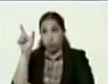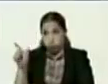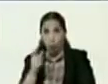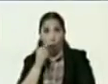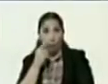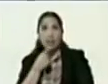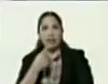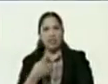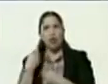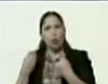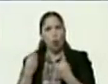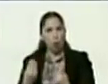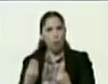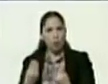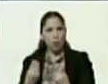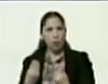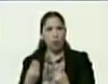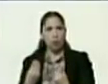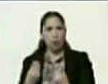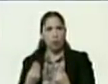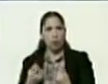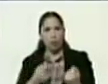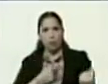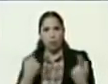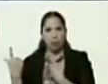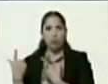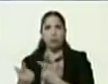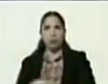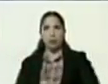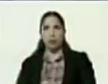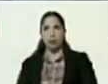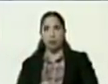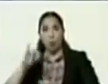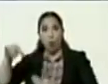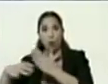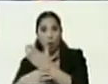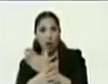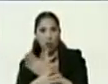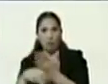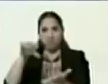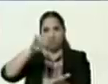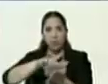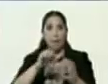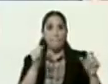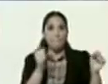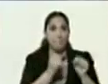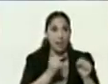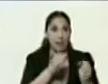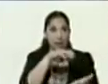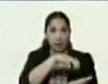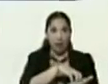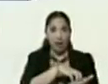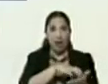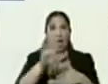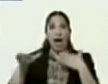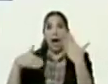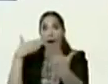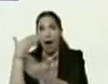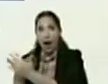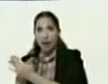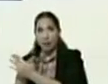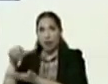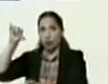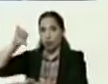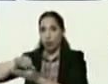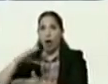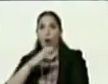señalando cómo se había dado el traslado de Juan Guaidó desde el Estado de Mérida hasta la ciudad